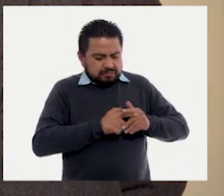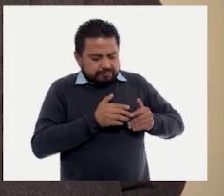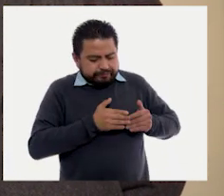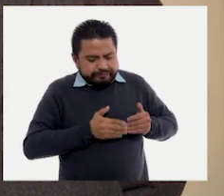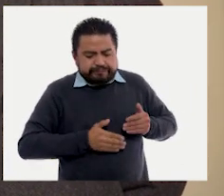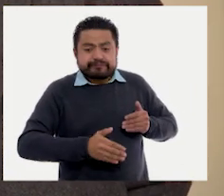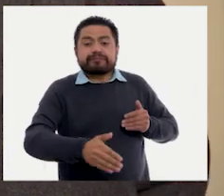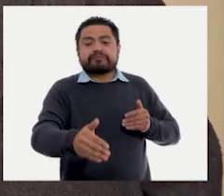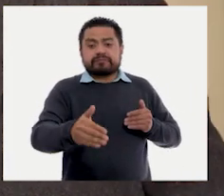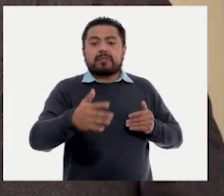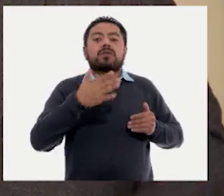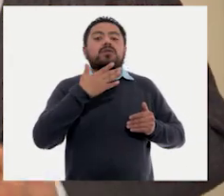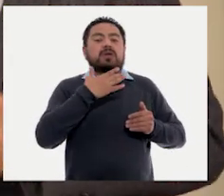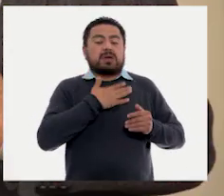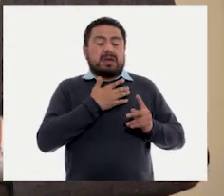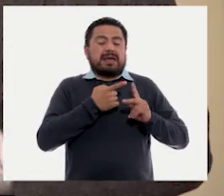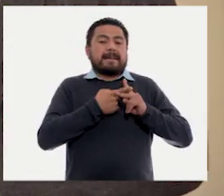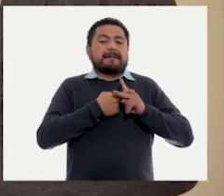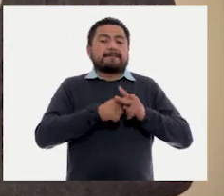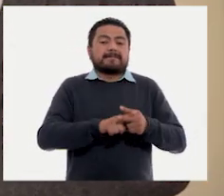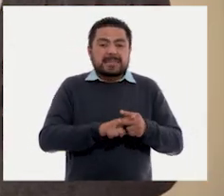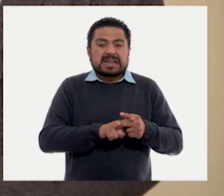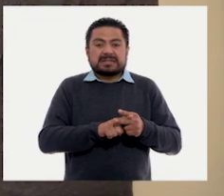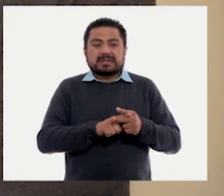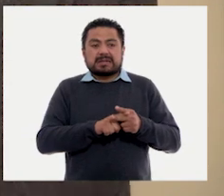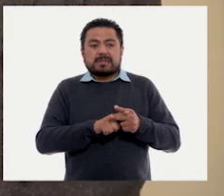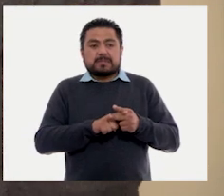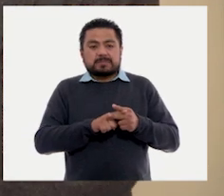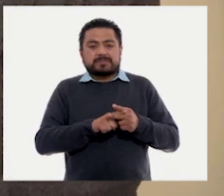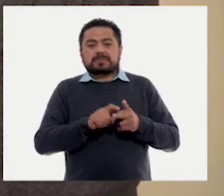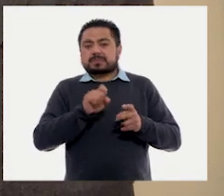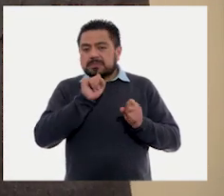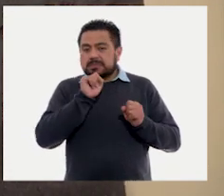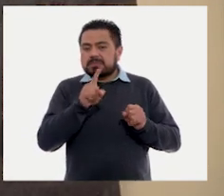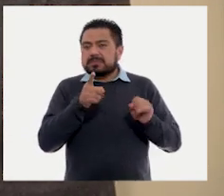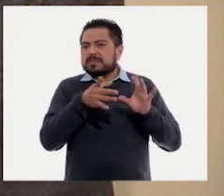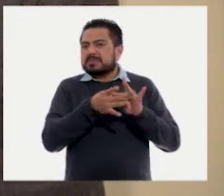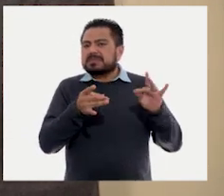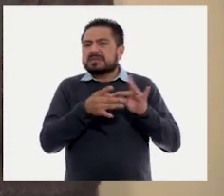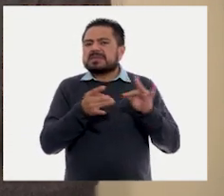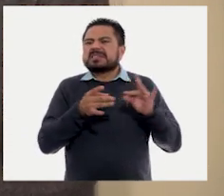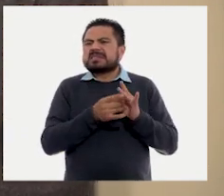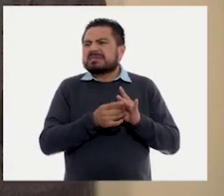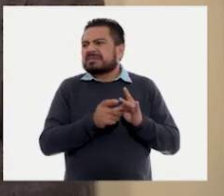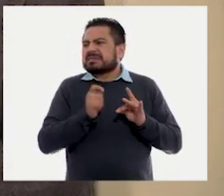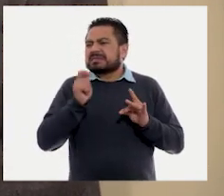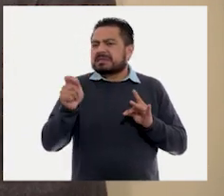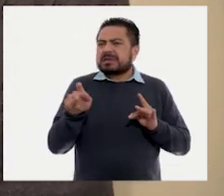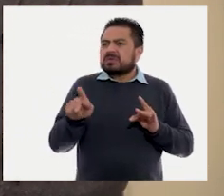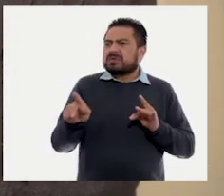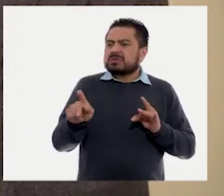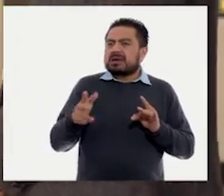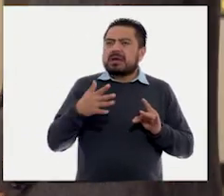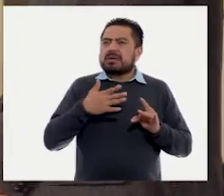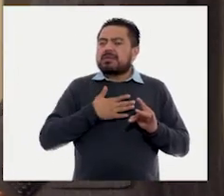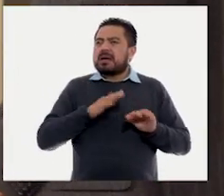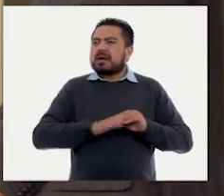eso, yo empecé inclusive decía, aquí en Kles, que se parece lo que